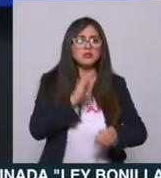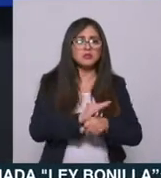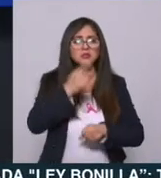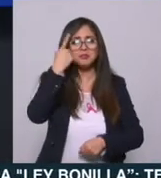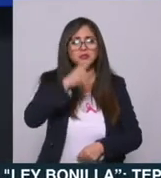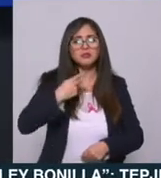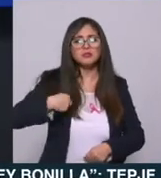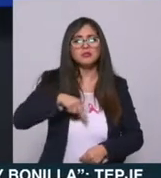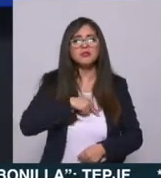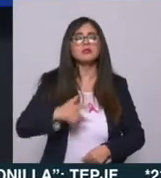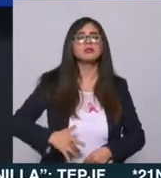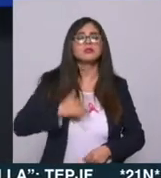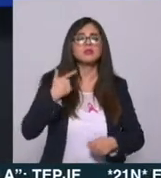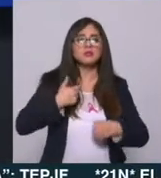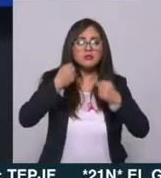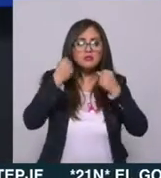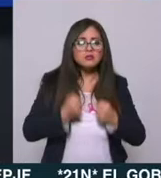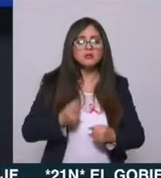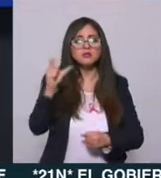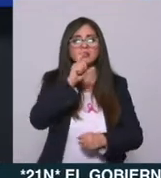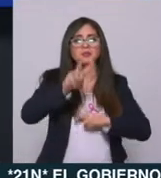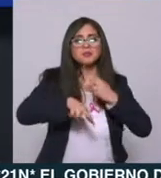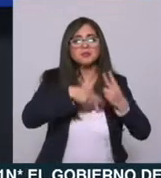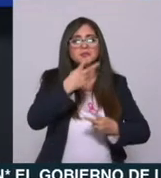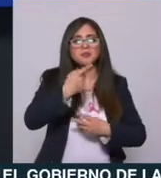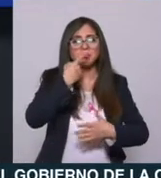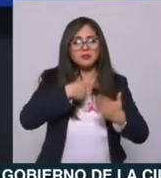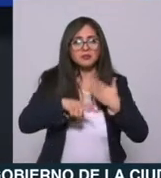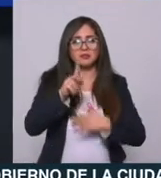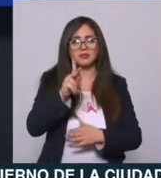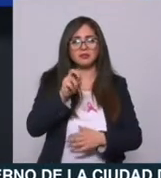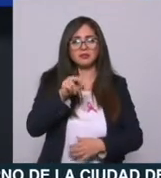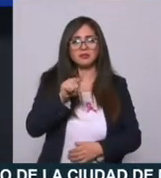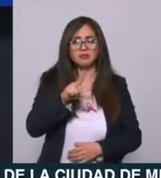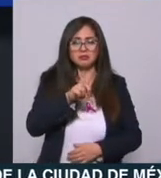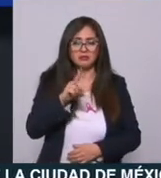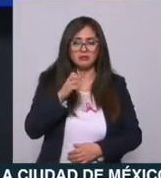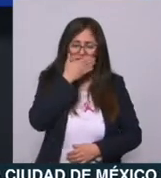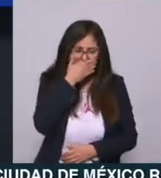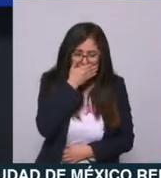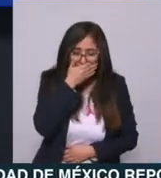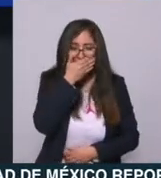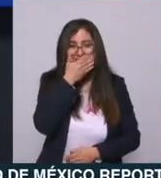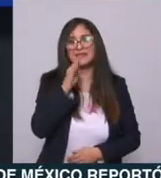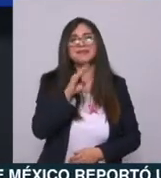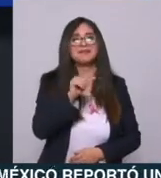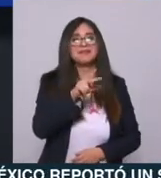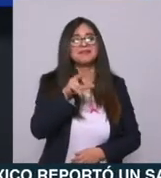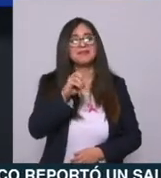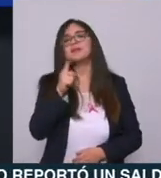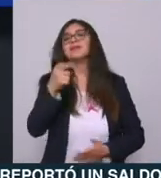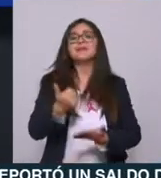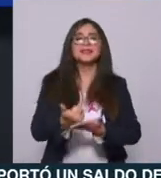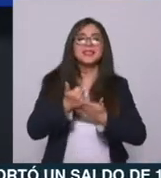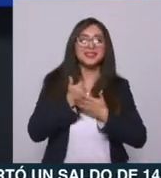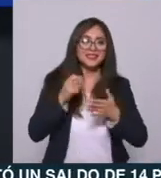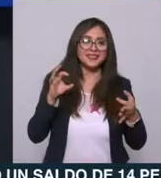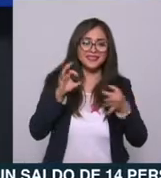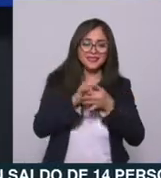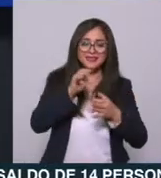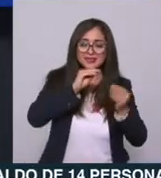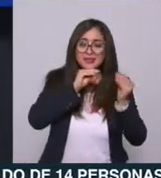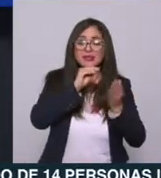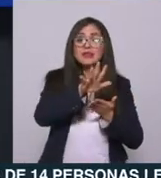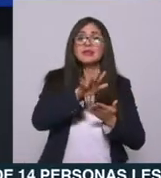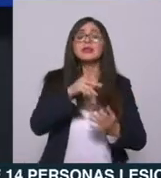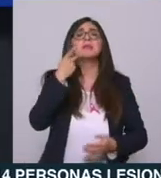seguro nosotros ir a nuestras declaraciones en el penal de Barrientos. Ellos nos apoyan en llevarnos en sus unidades. ¿Qué es lo menos que tendrían que hacer las